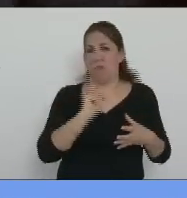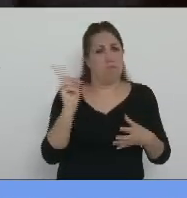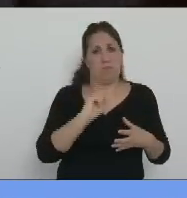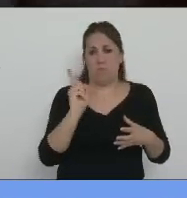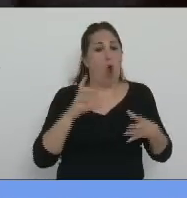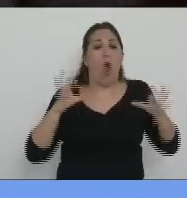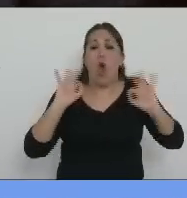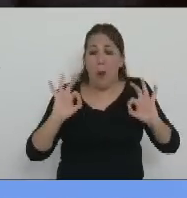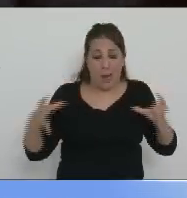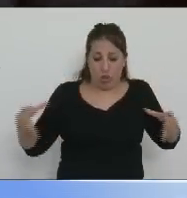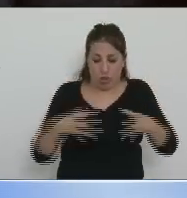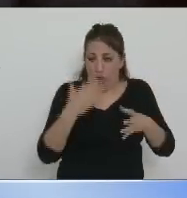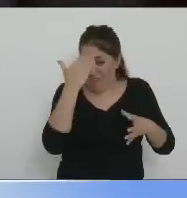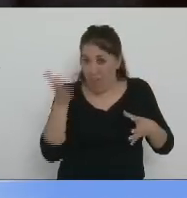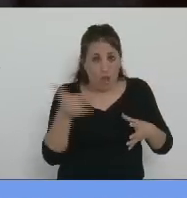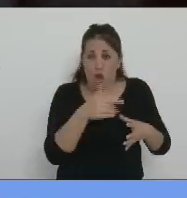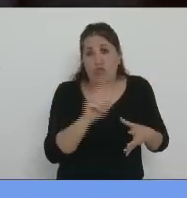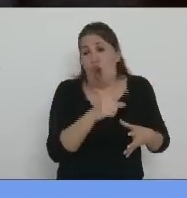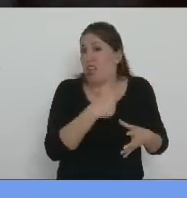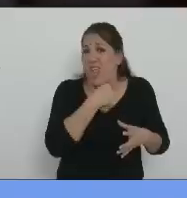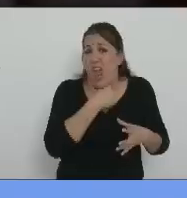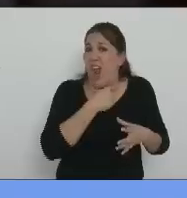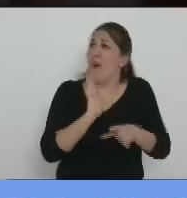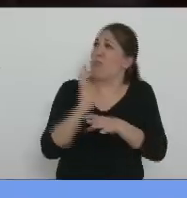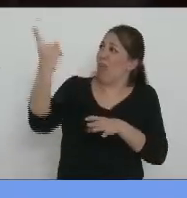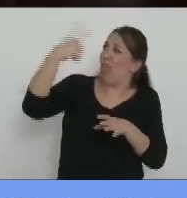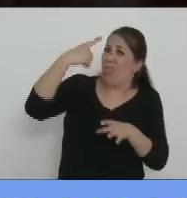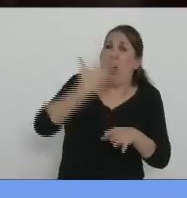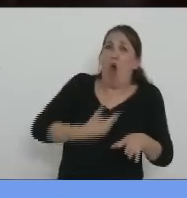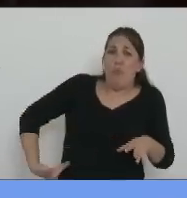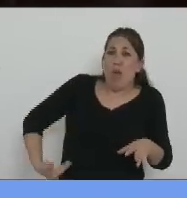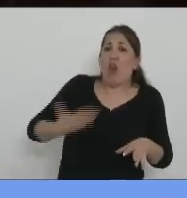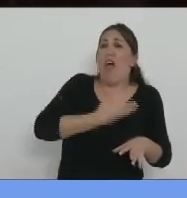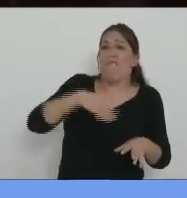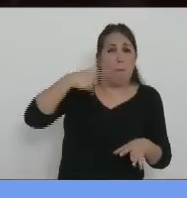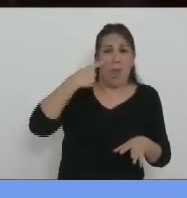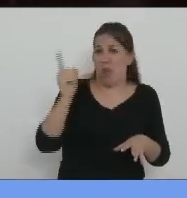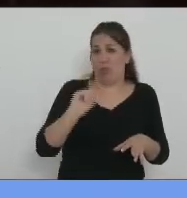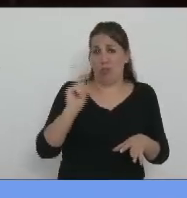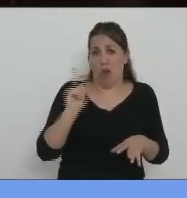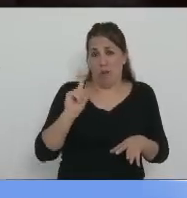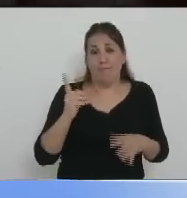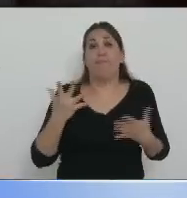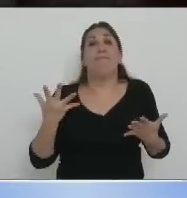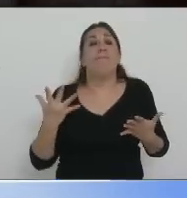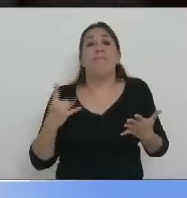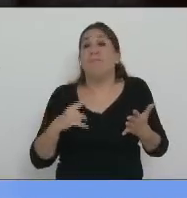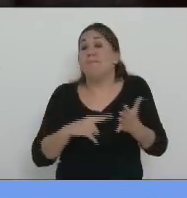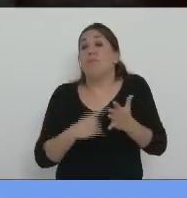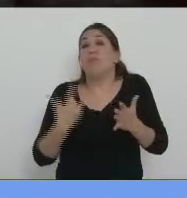frente de todos no quiere gobernar con el fondo monetario internacional- pero lo tenemos lamentablemente lo tenemos